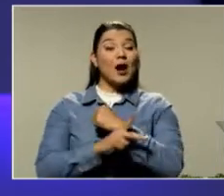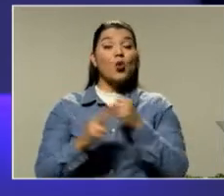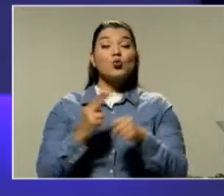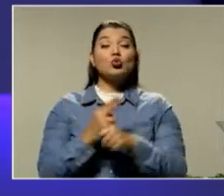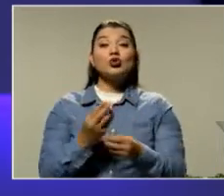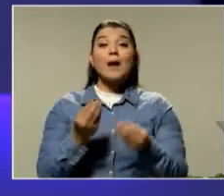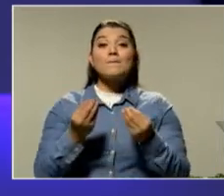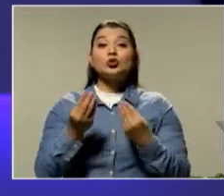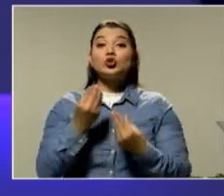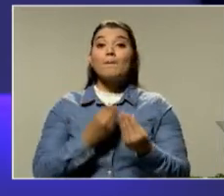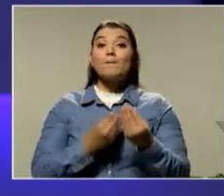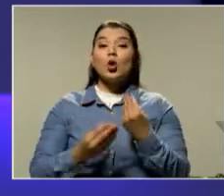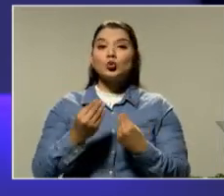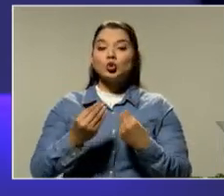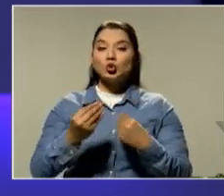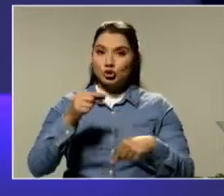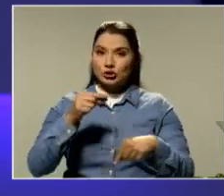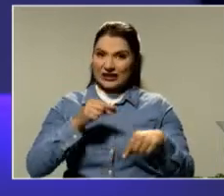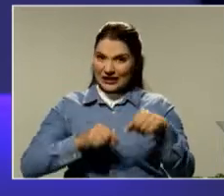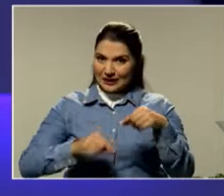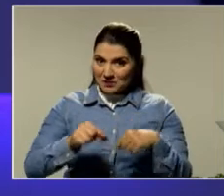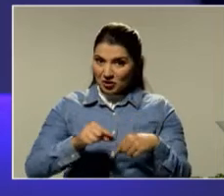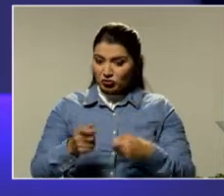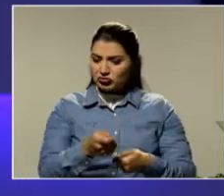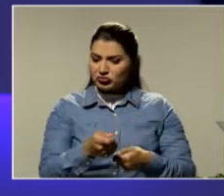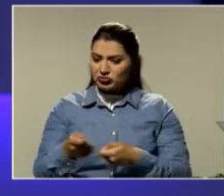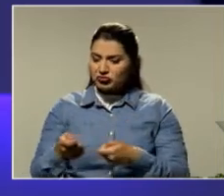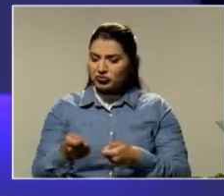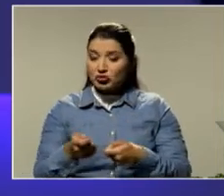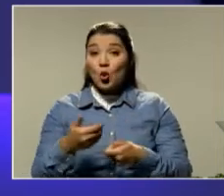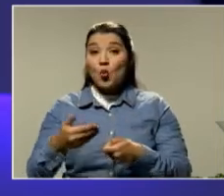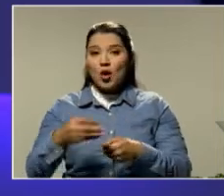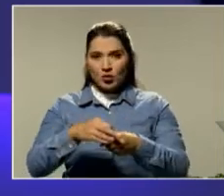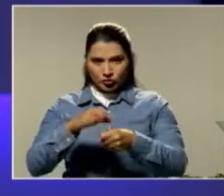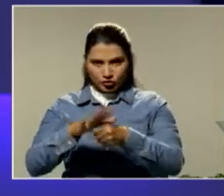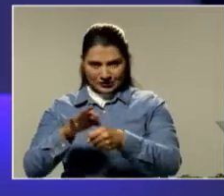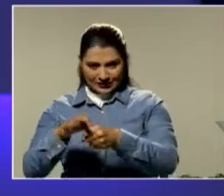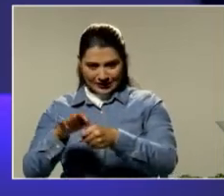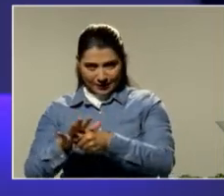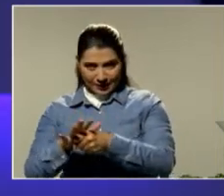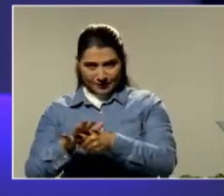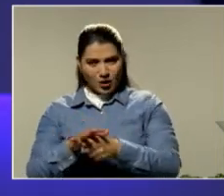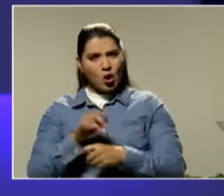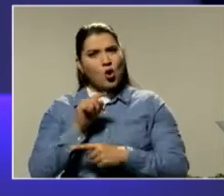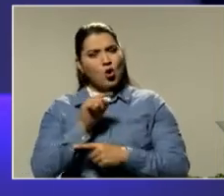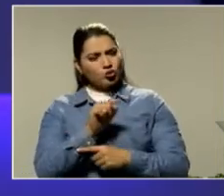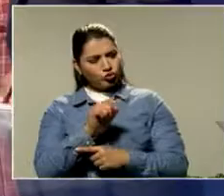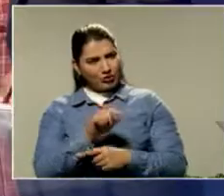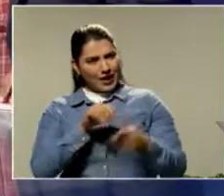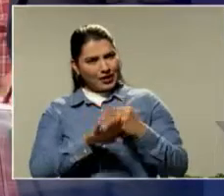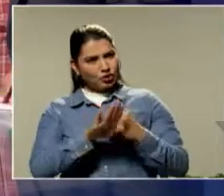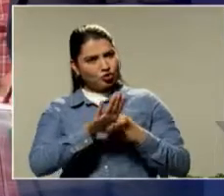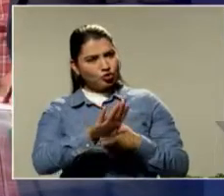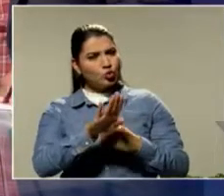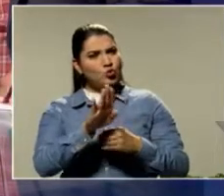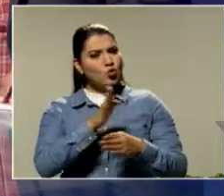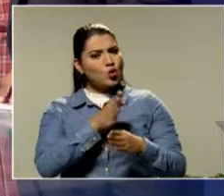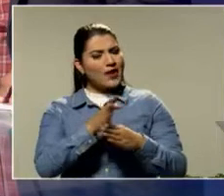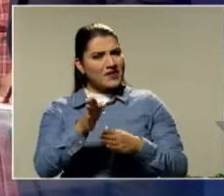pesticidas aplica sobre sus alimentos. Usted combinó en su trayectoria